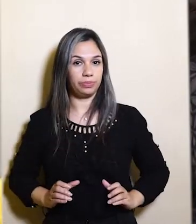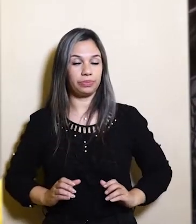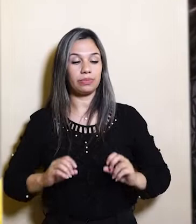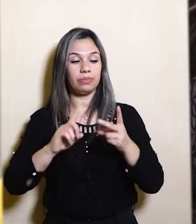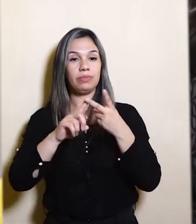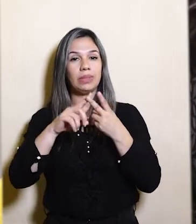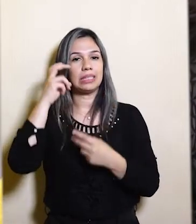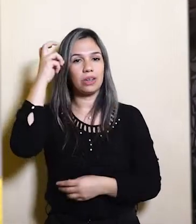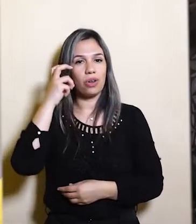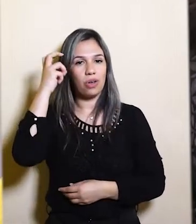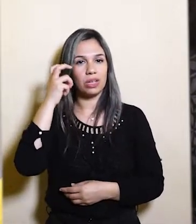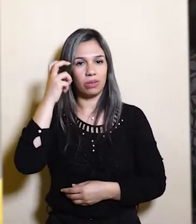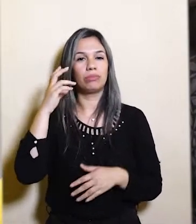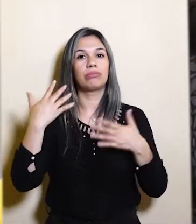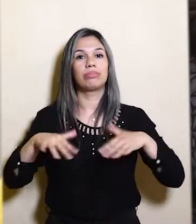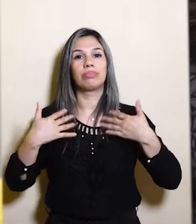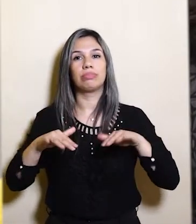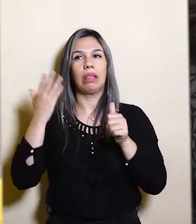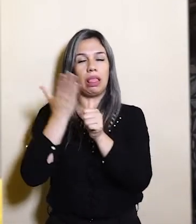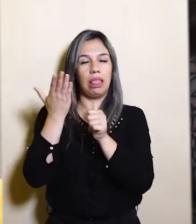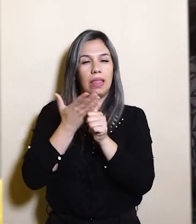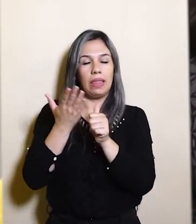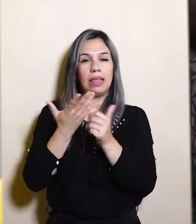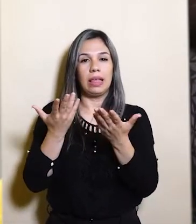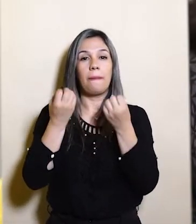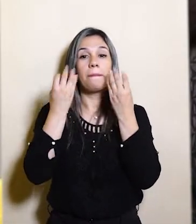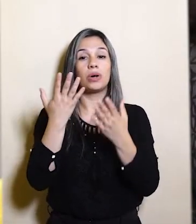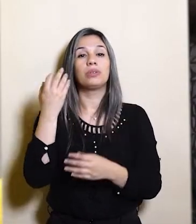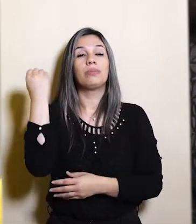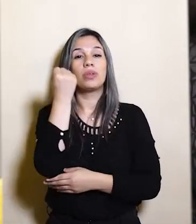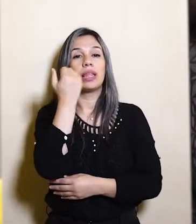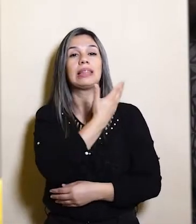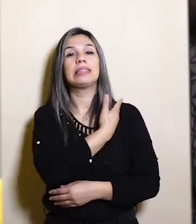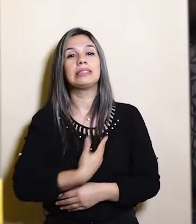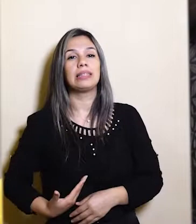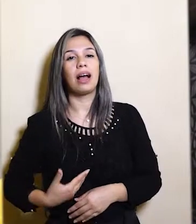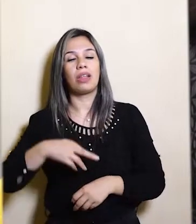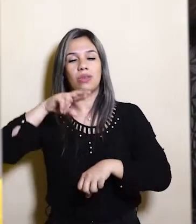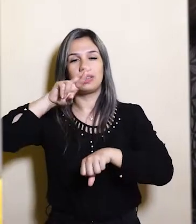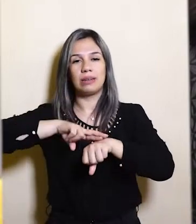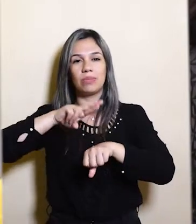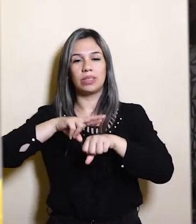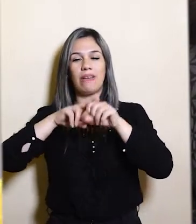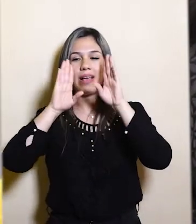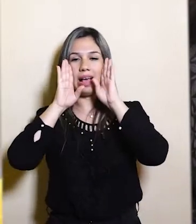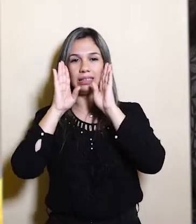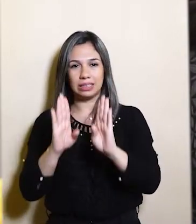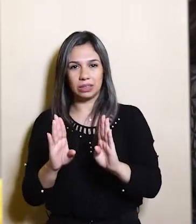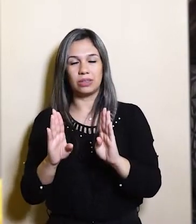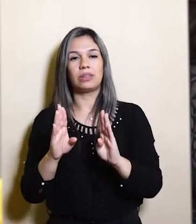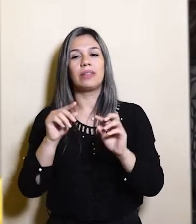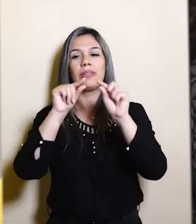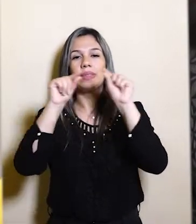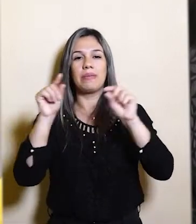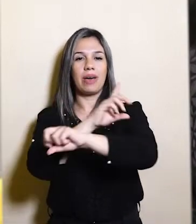al que han estado sometidas. Y es por eso la importancia de que el Estado atienda sus responsabilidades internacionales y nacionales en materia